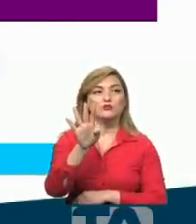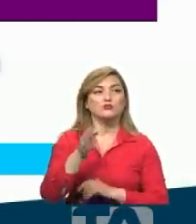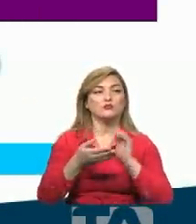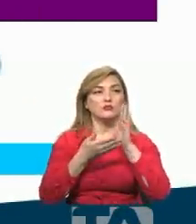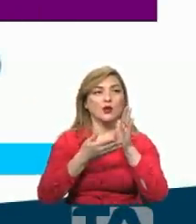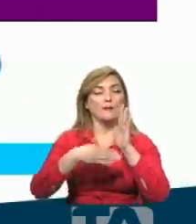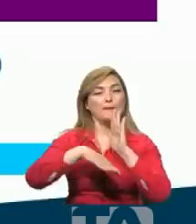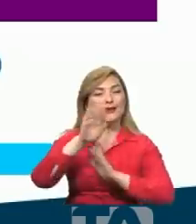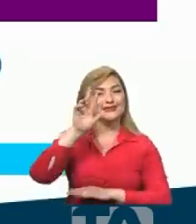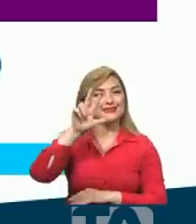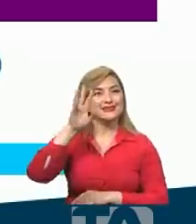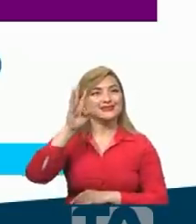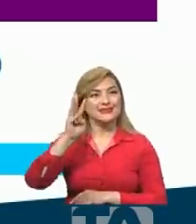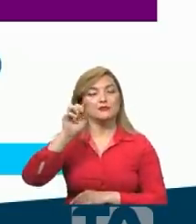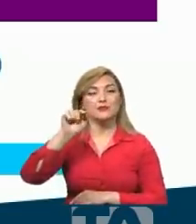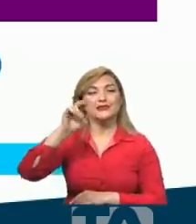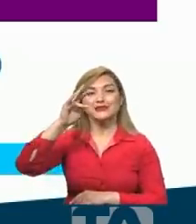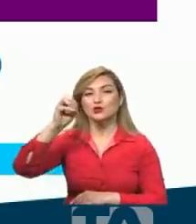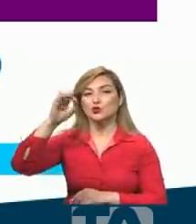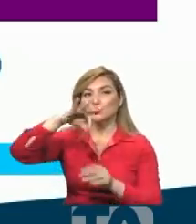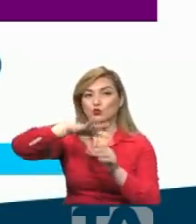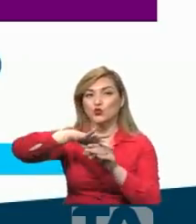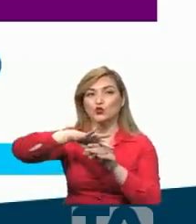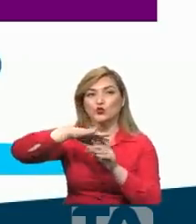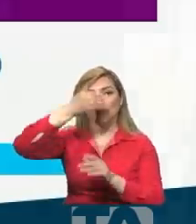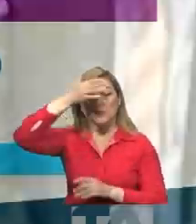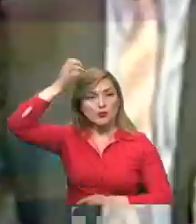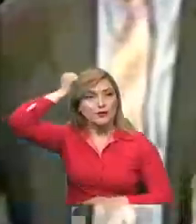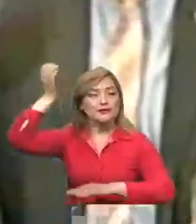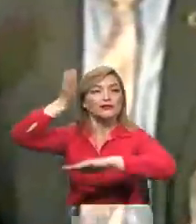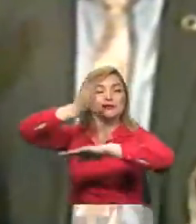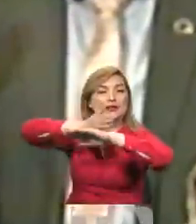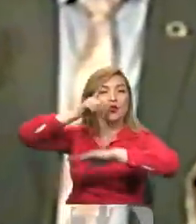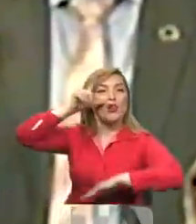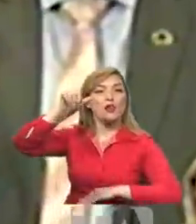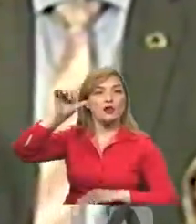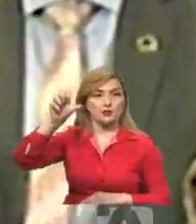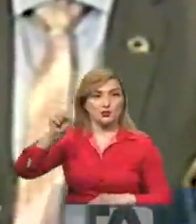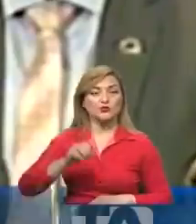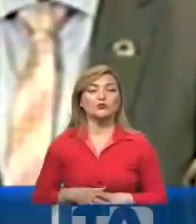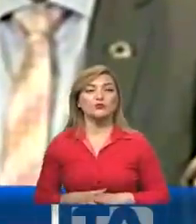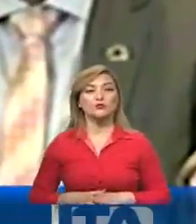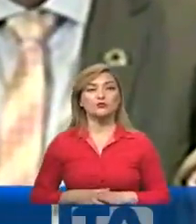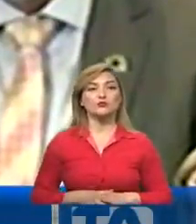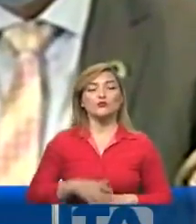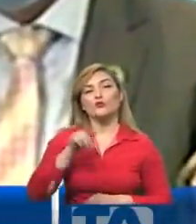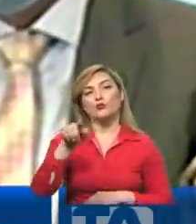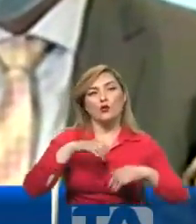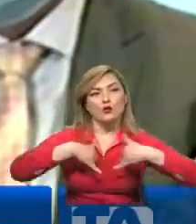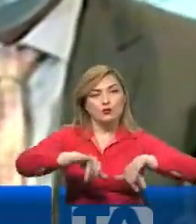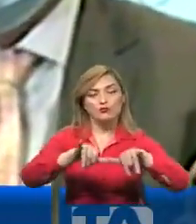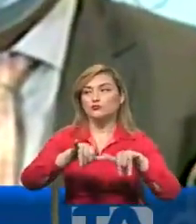decir, más de 36.700 votos ubican a Pérez antes que Lasso. Nosotros tenemos que continuar con el sistema